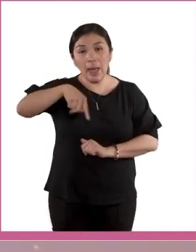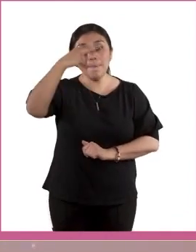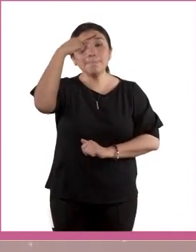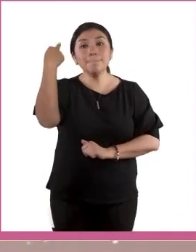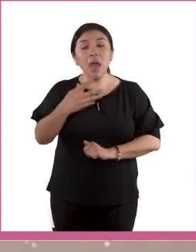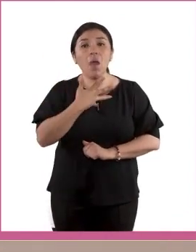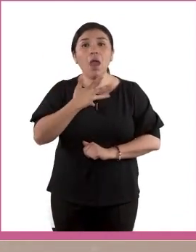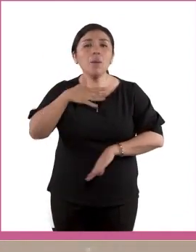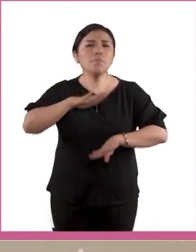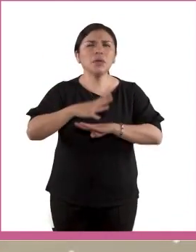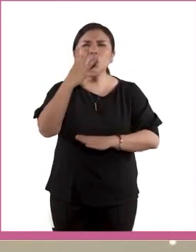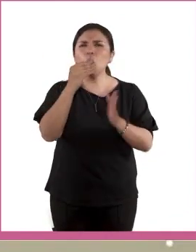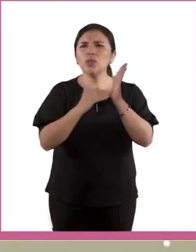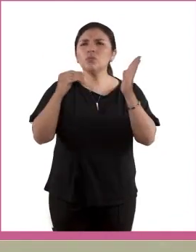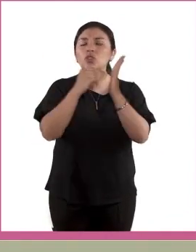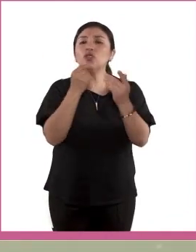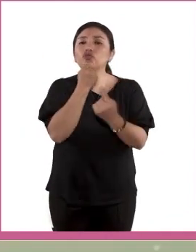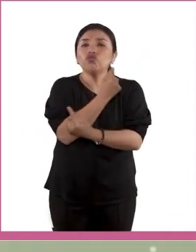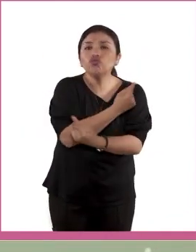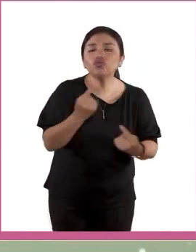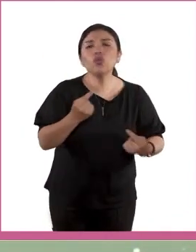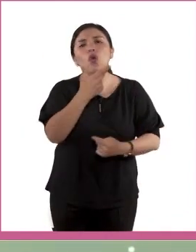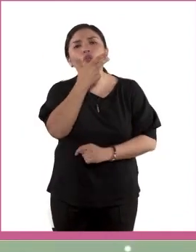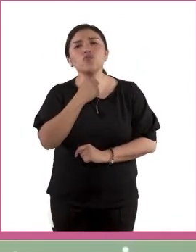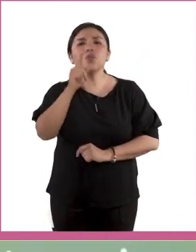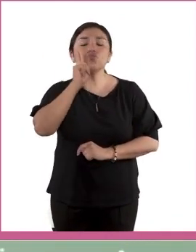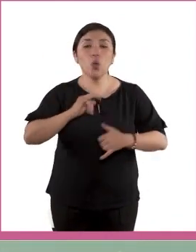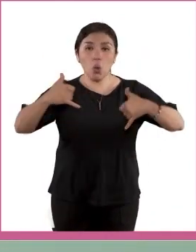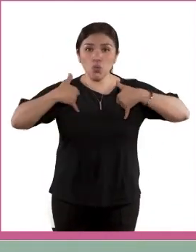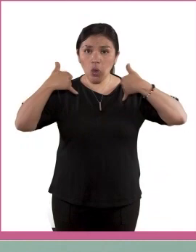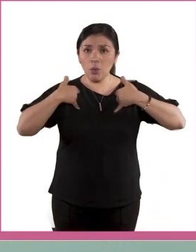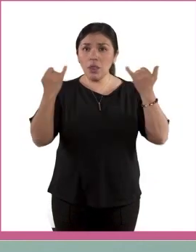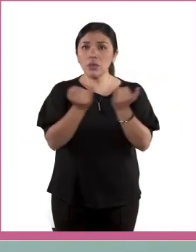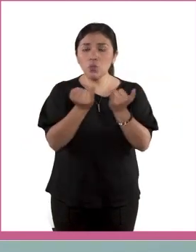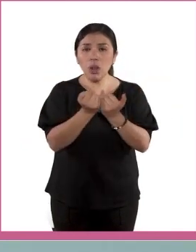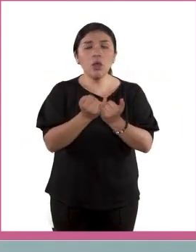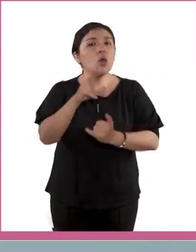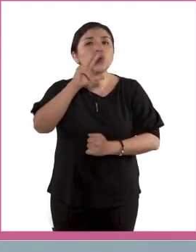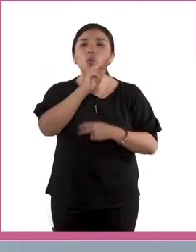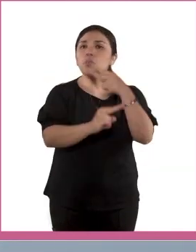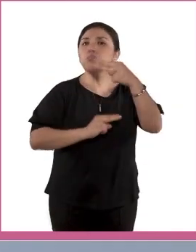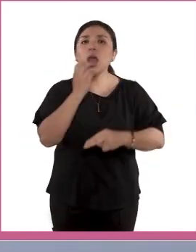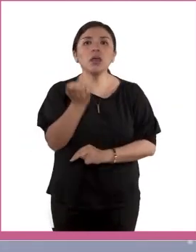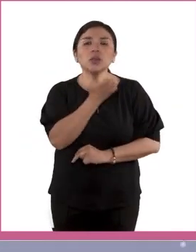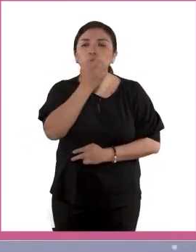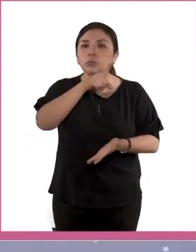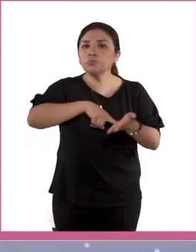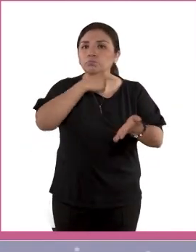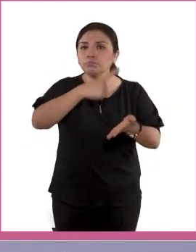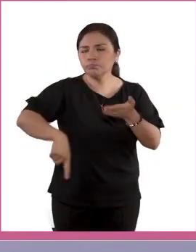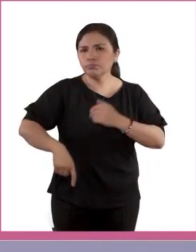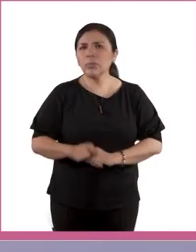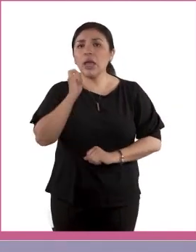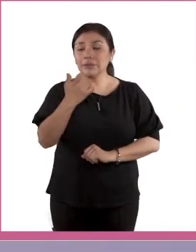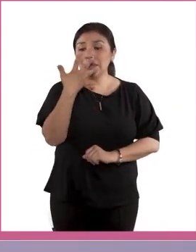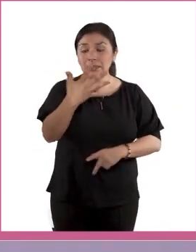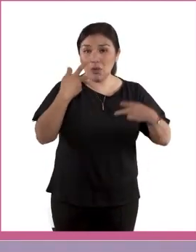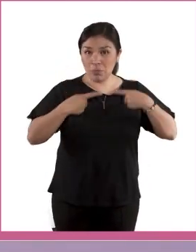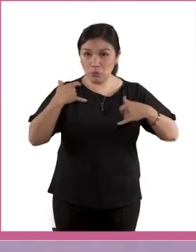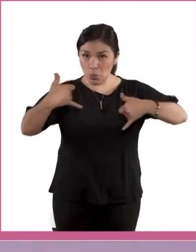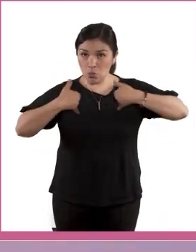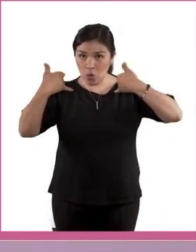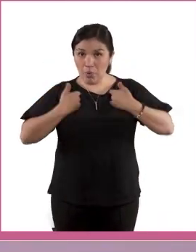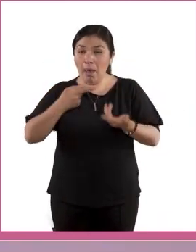2016-2017, en México más de 4 millones de niños, niñas y adolescentes no asisten a la escuela. 2 de